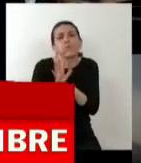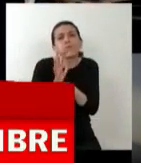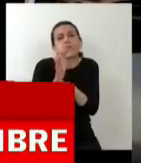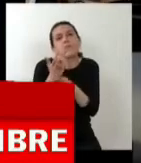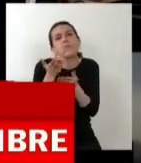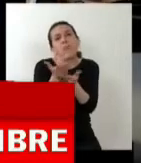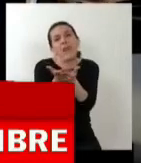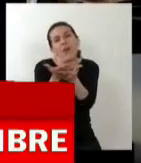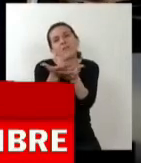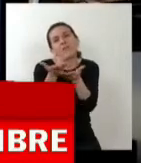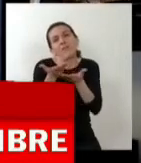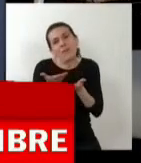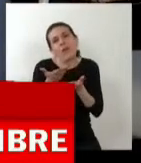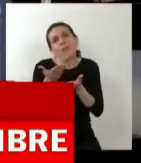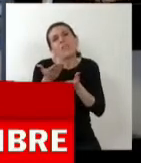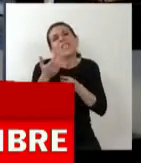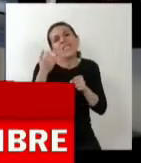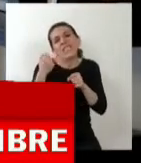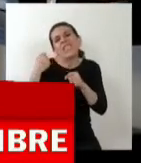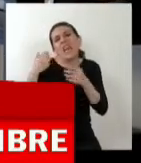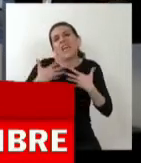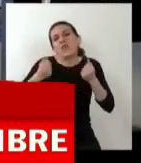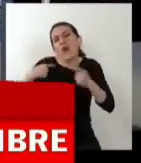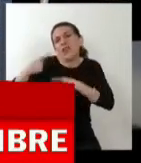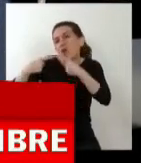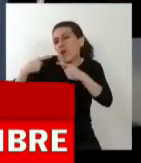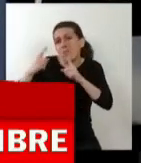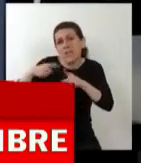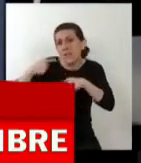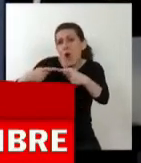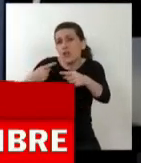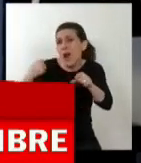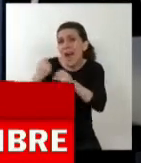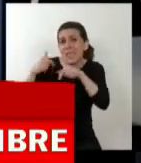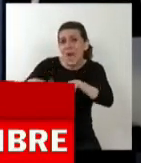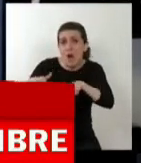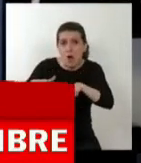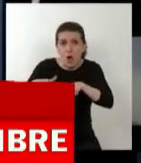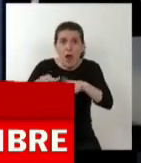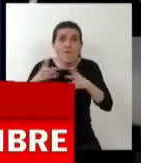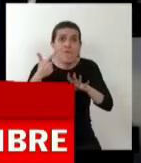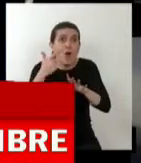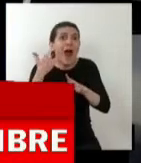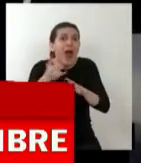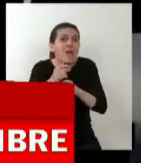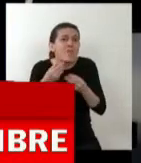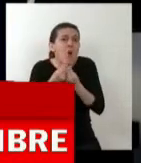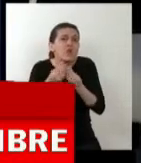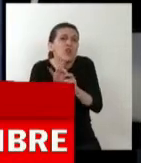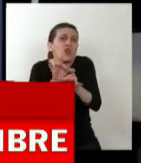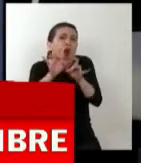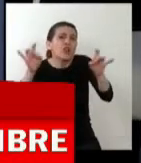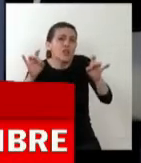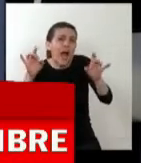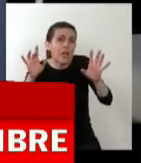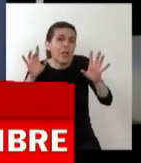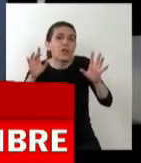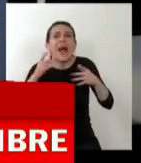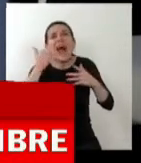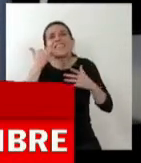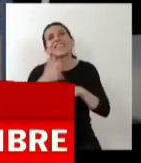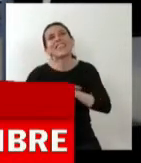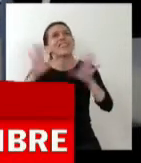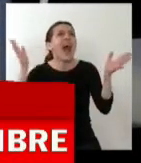ahora, que no naturalicemos los contagios, que son muchos, y que mucho menos naturalicemos